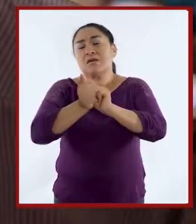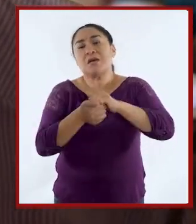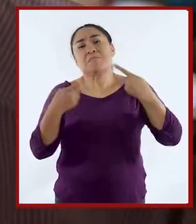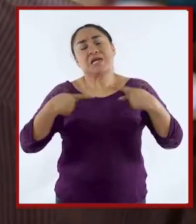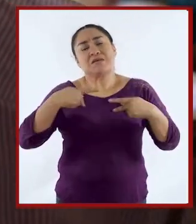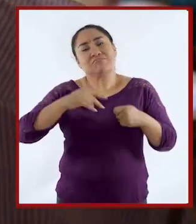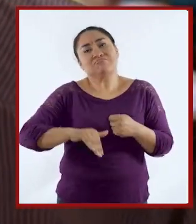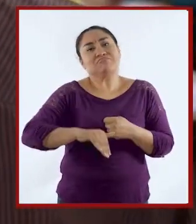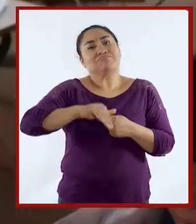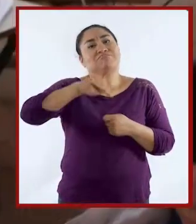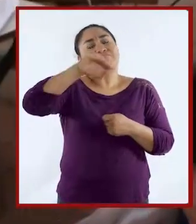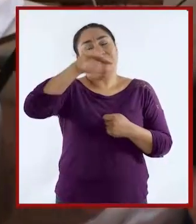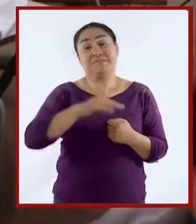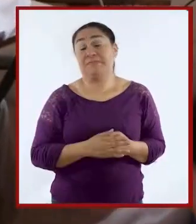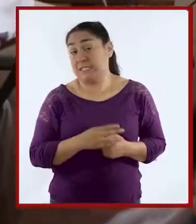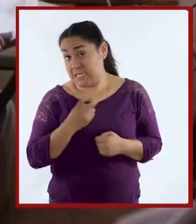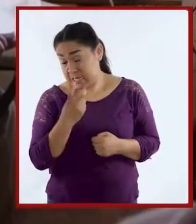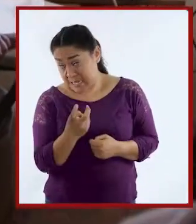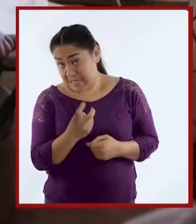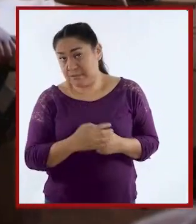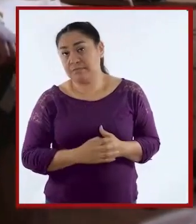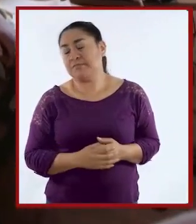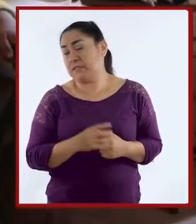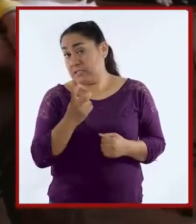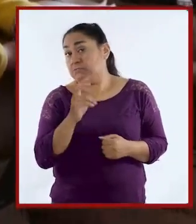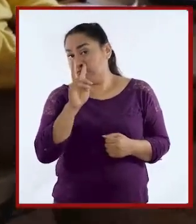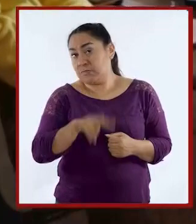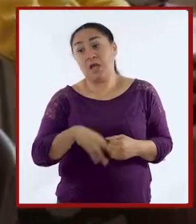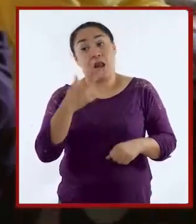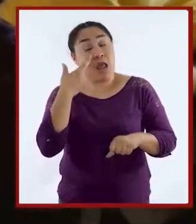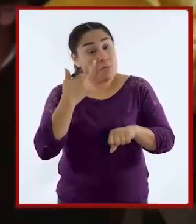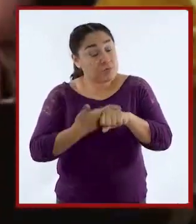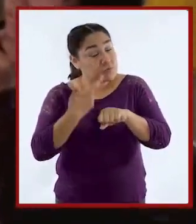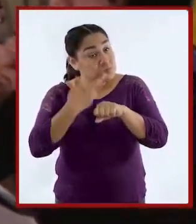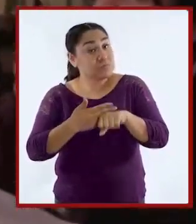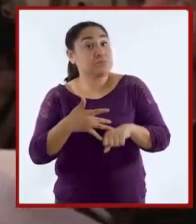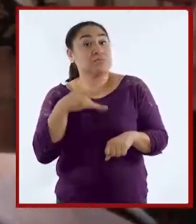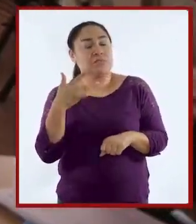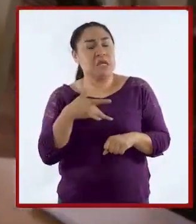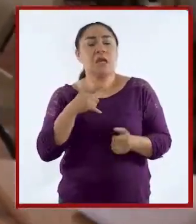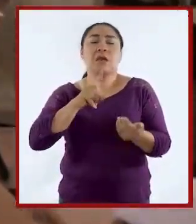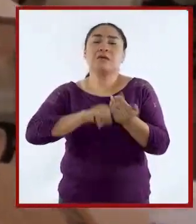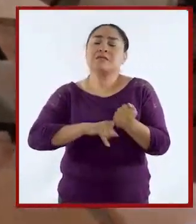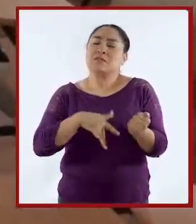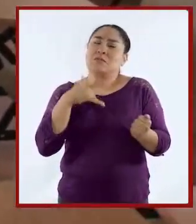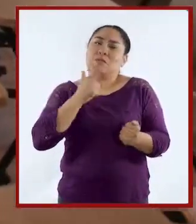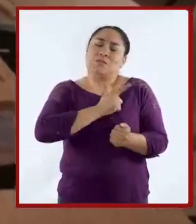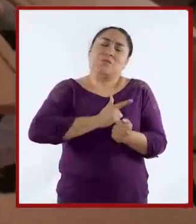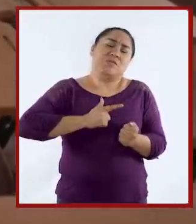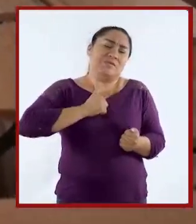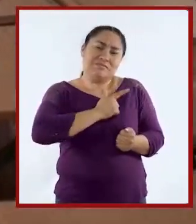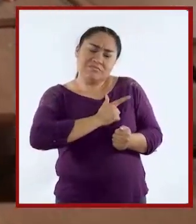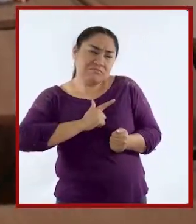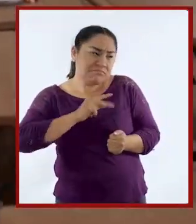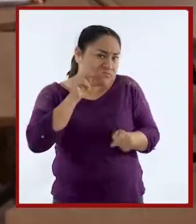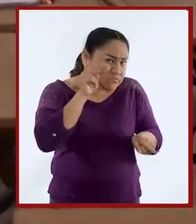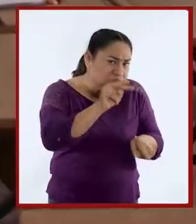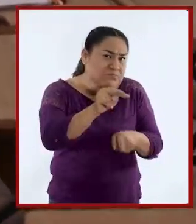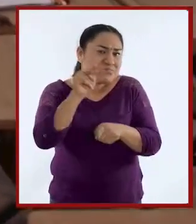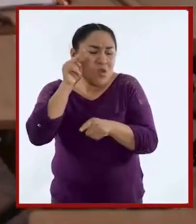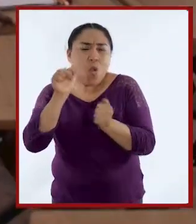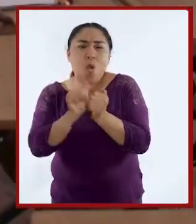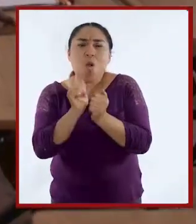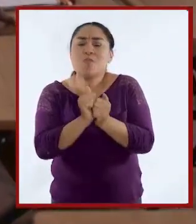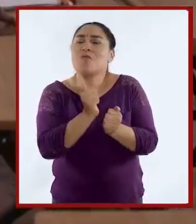están formando. Y eso es una, a la vez que es una gran responsabilidad, es una satisfacción enorme ir viendo